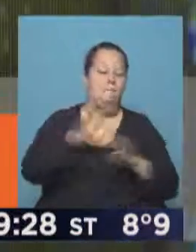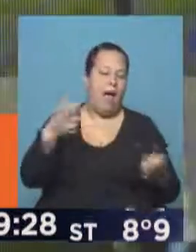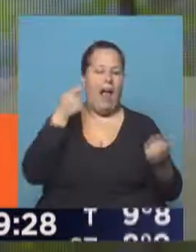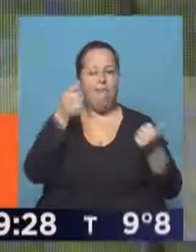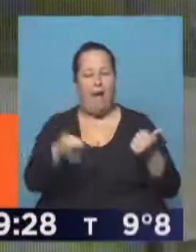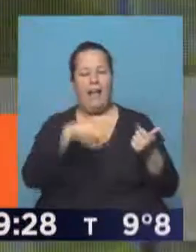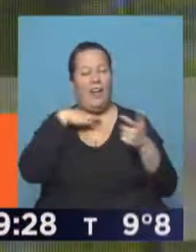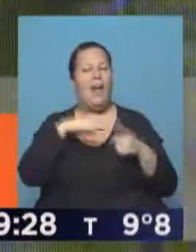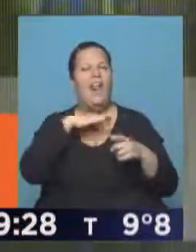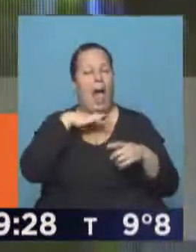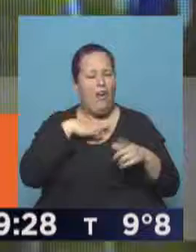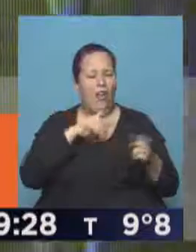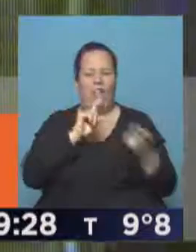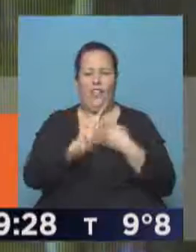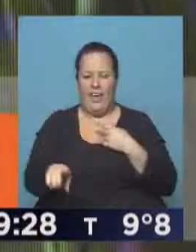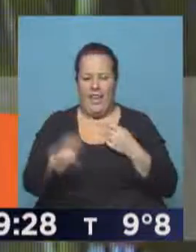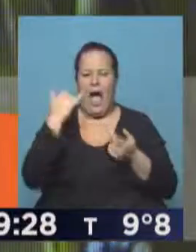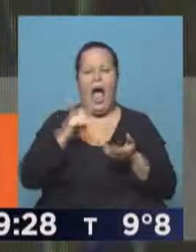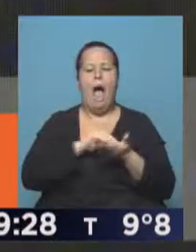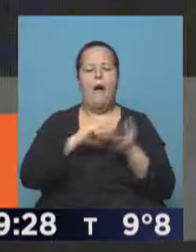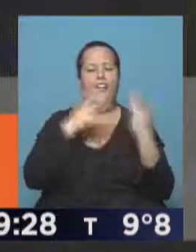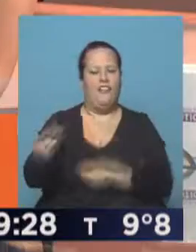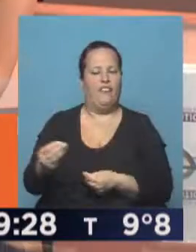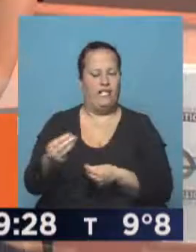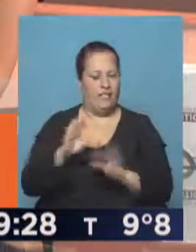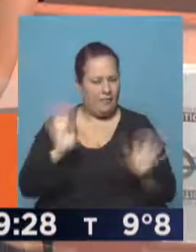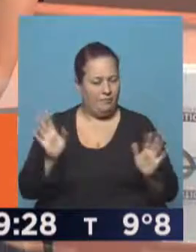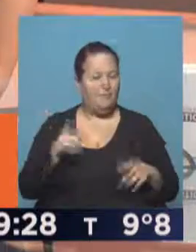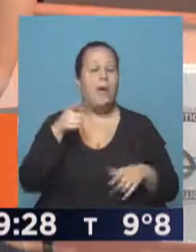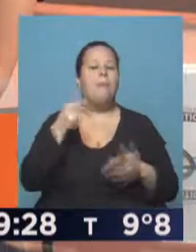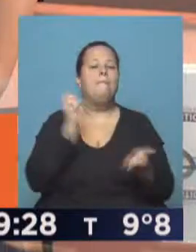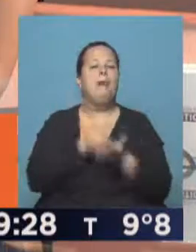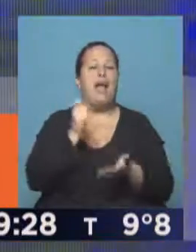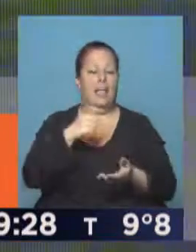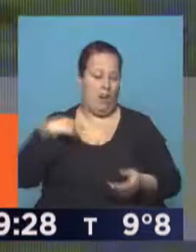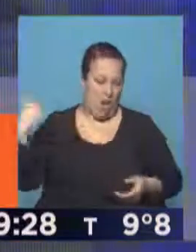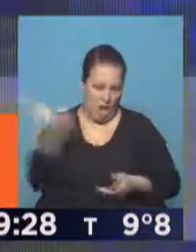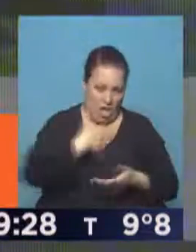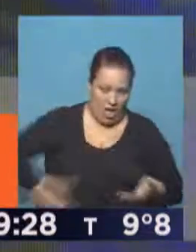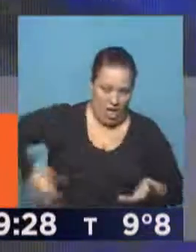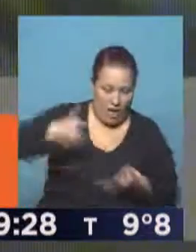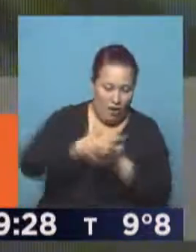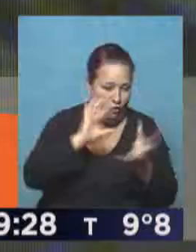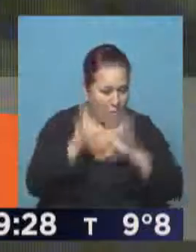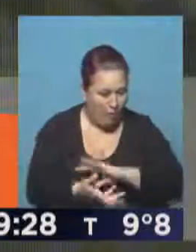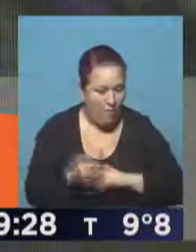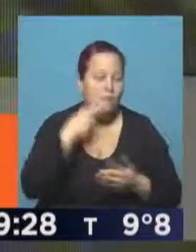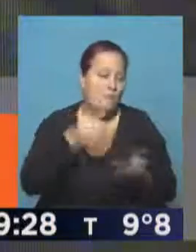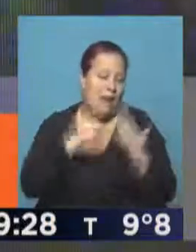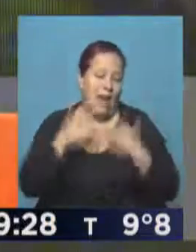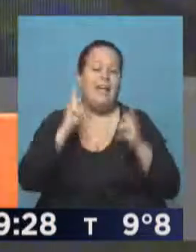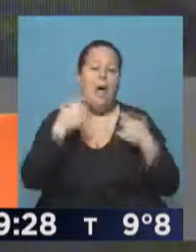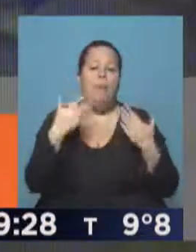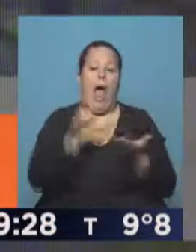el delincuente tiene inmediatamente un abogado defensor a su servicio que es pagado por todos nosotros. Puede tener también